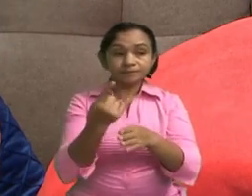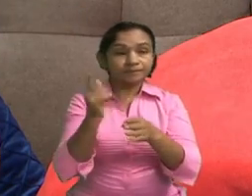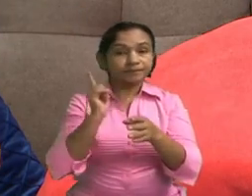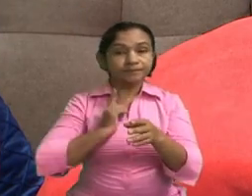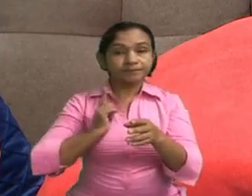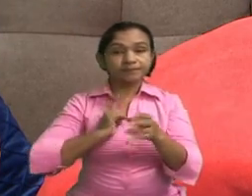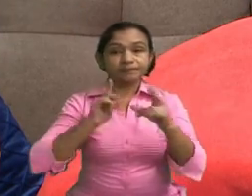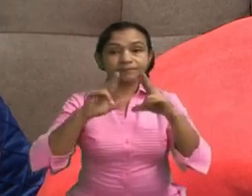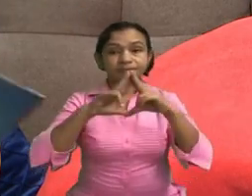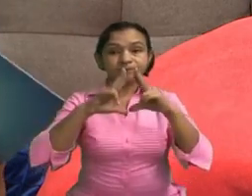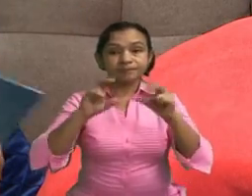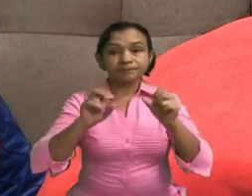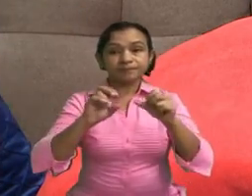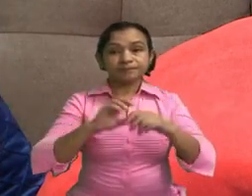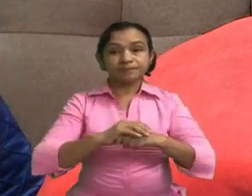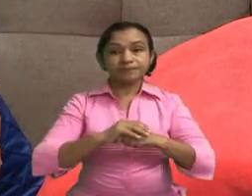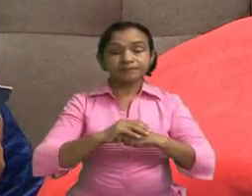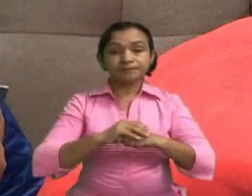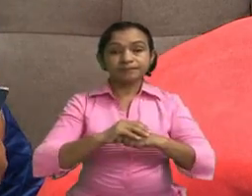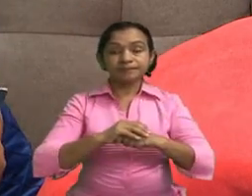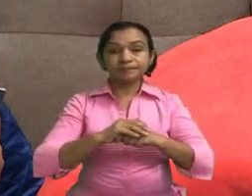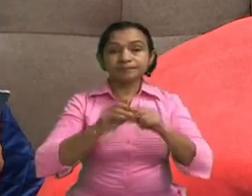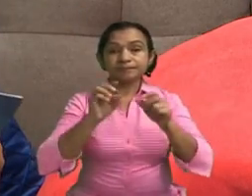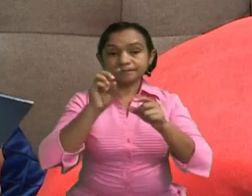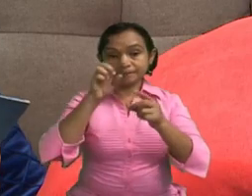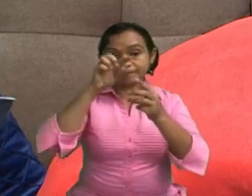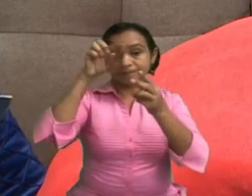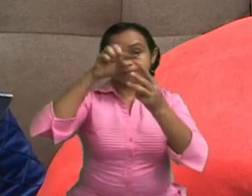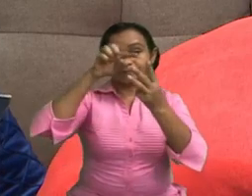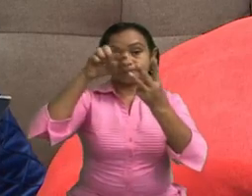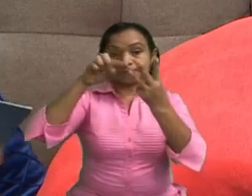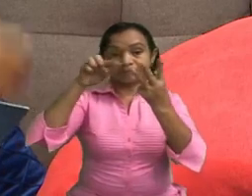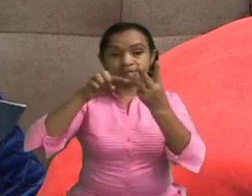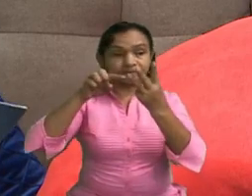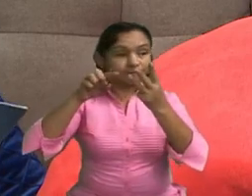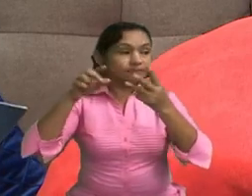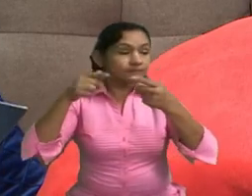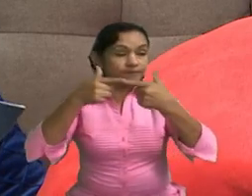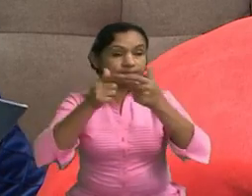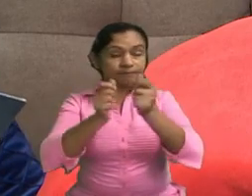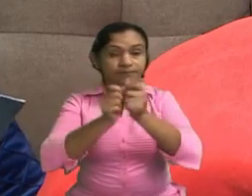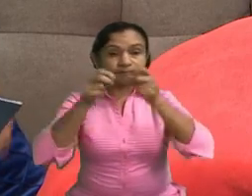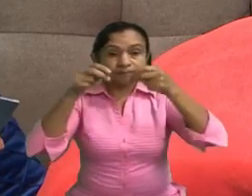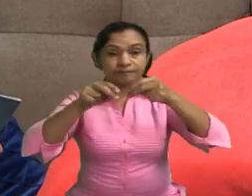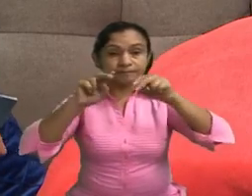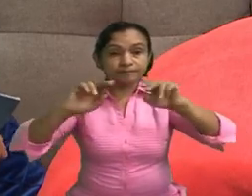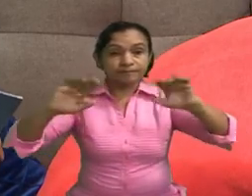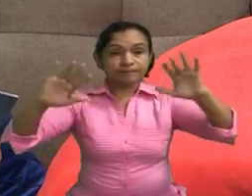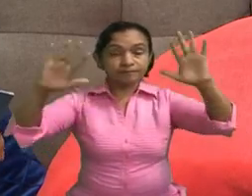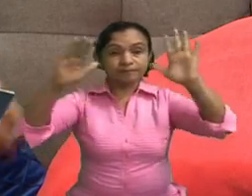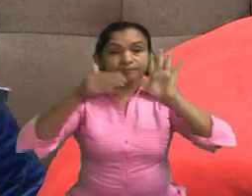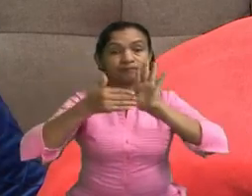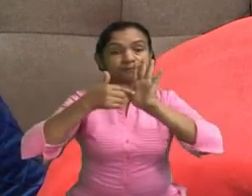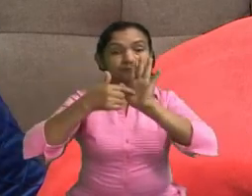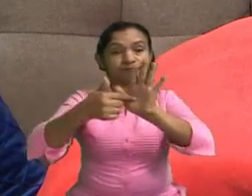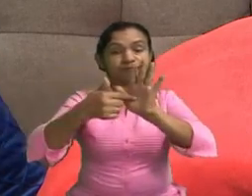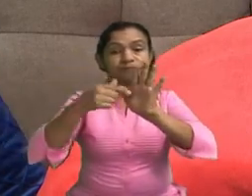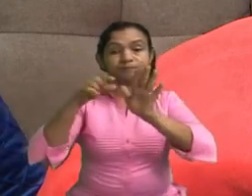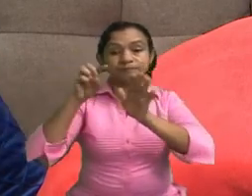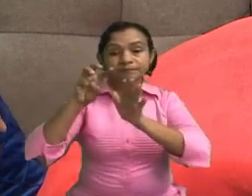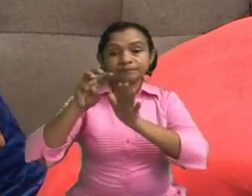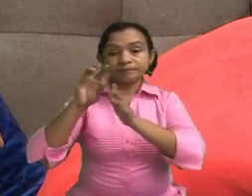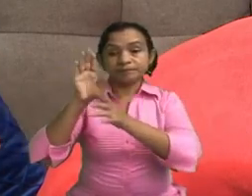en Nicaragua tres reservas de biosfera, como es una, por ejemplo, es la de Bosaguas, y en este